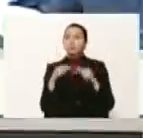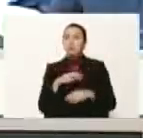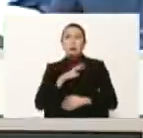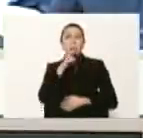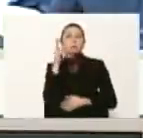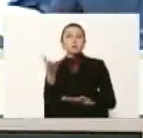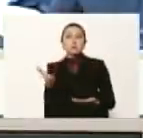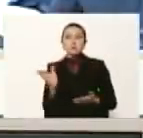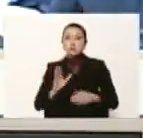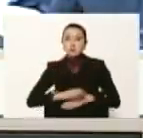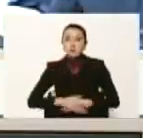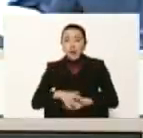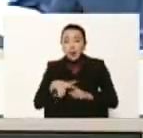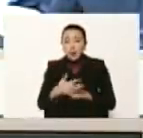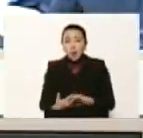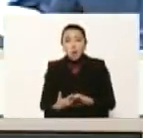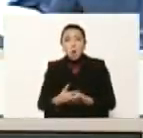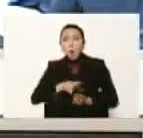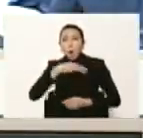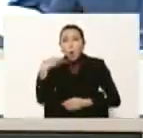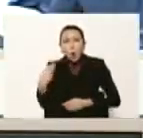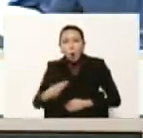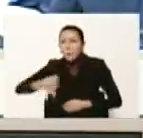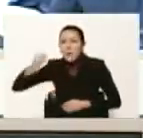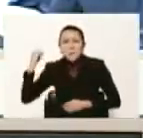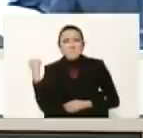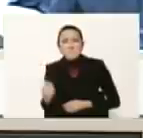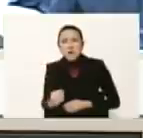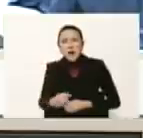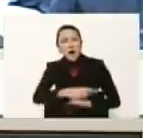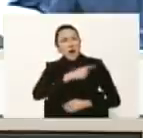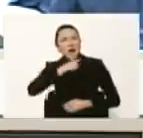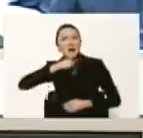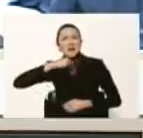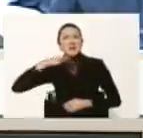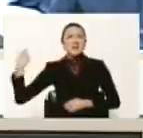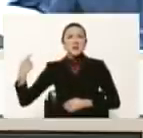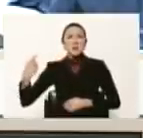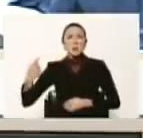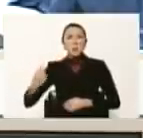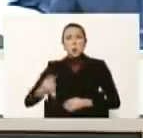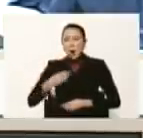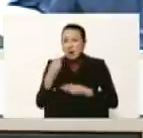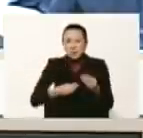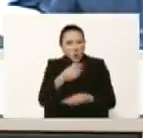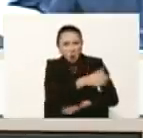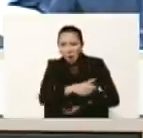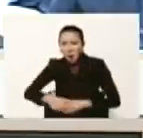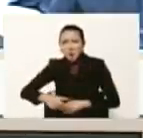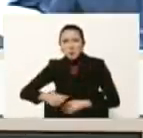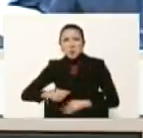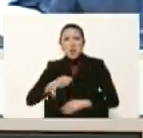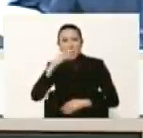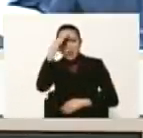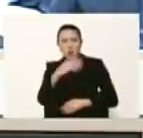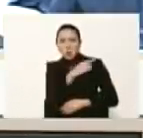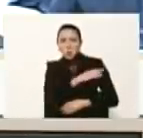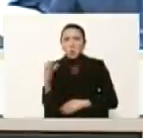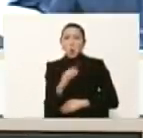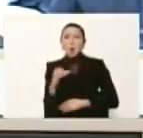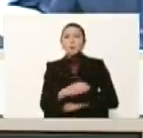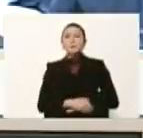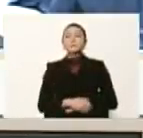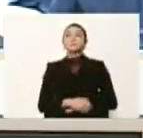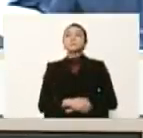casos de jóvenes descuartizados, descabezados por organismos de seguridad. Llega